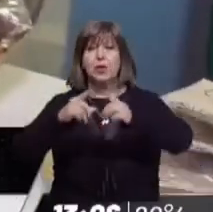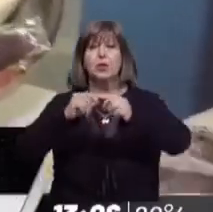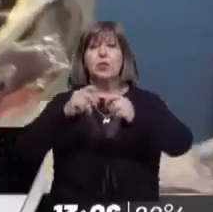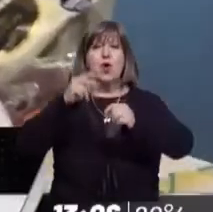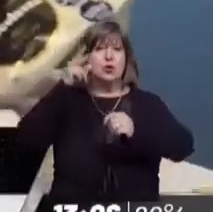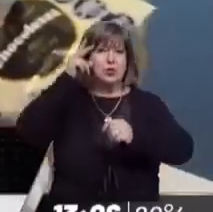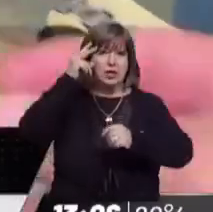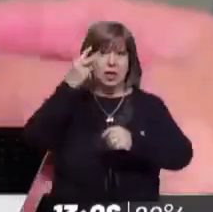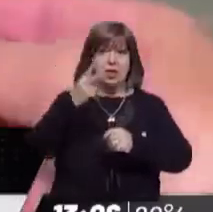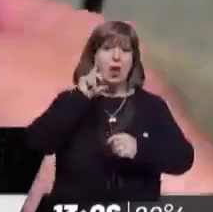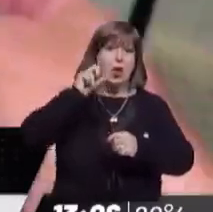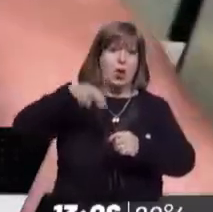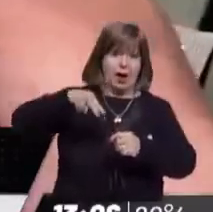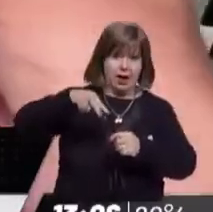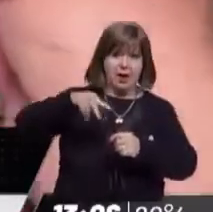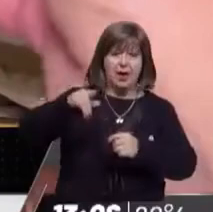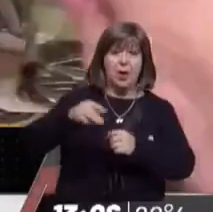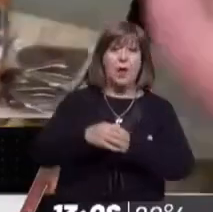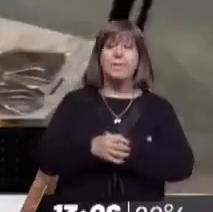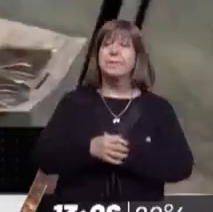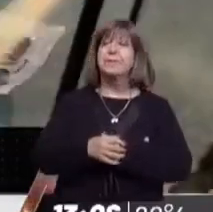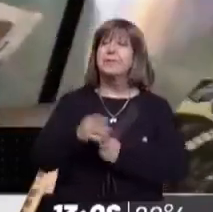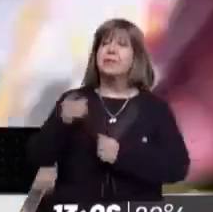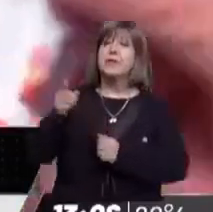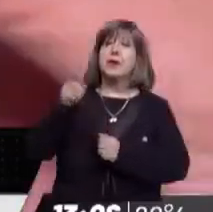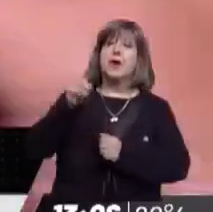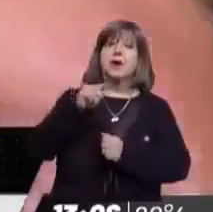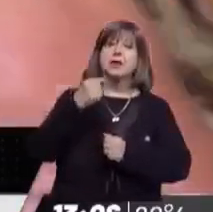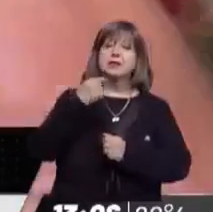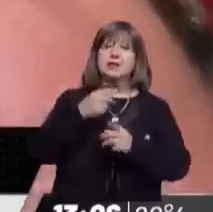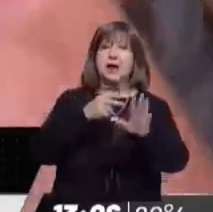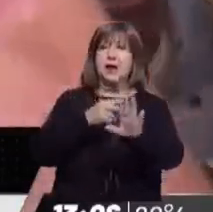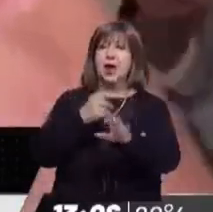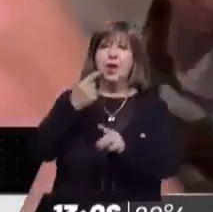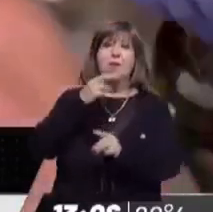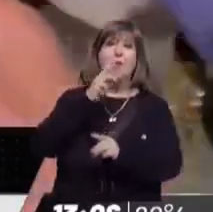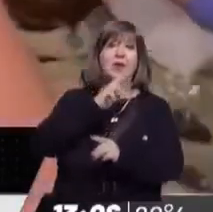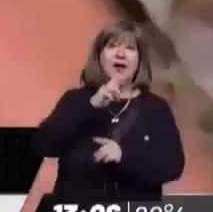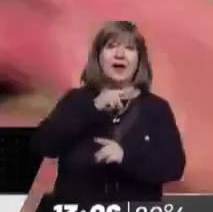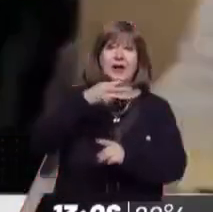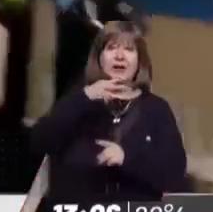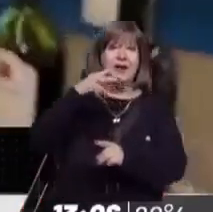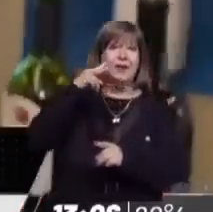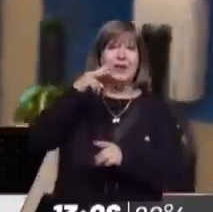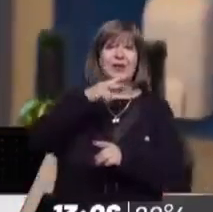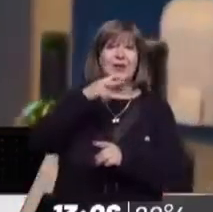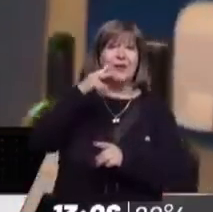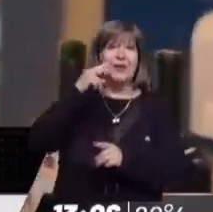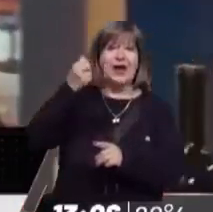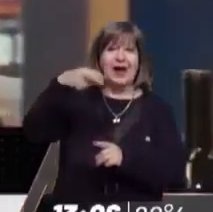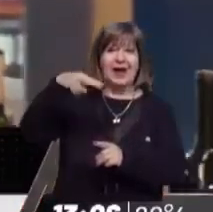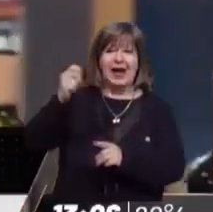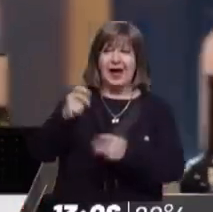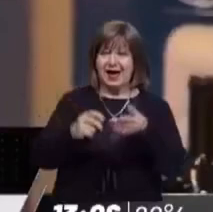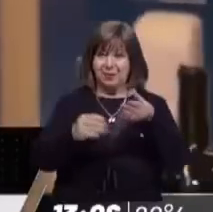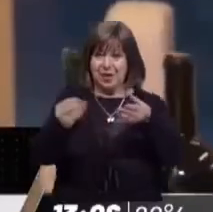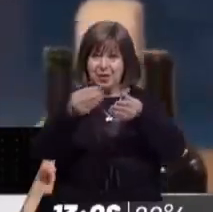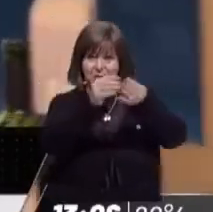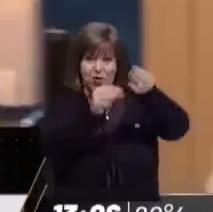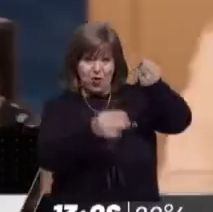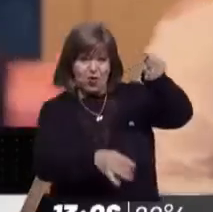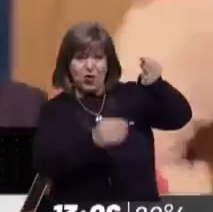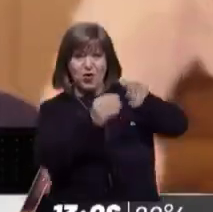Fíjate cómo Viviana explica. Sí. Y Viviana es la que ha hecho esto, Gerardo, recién. Mirá qué lindo esto, con